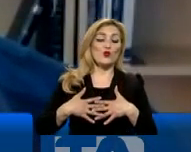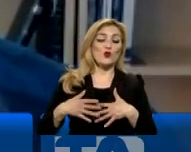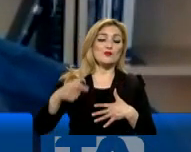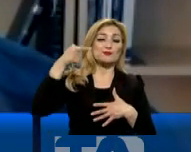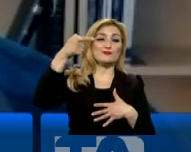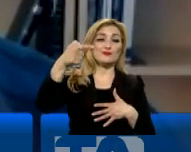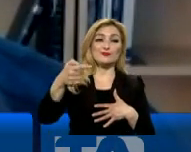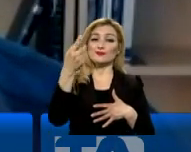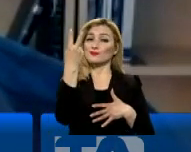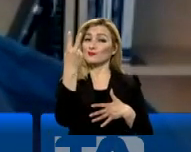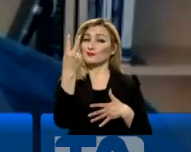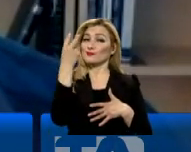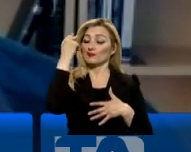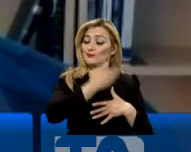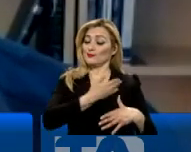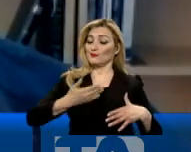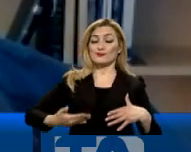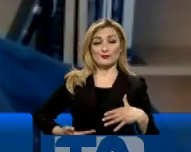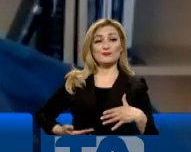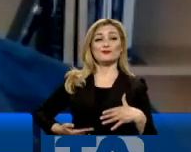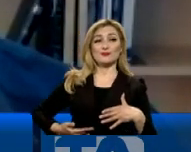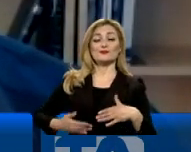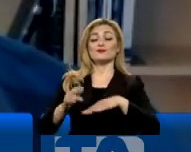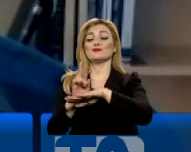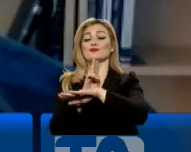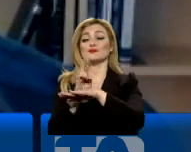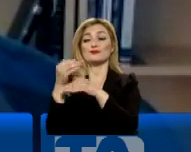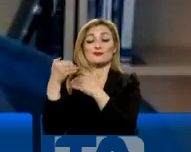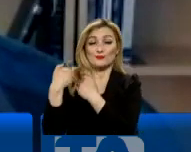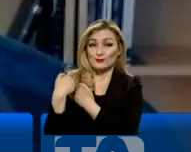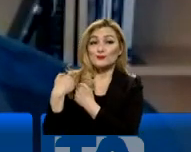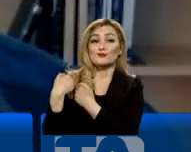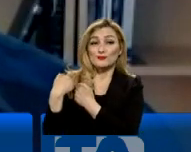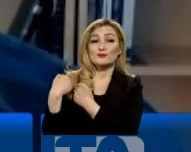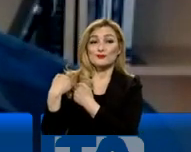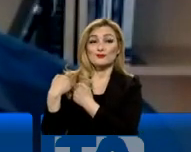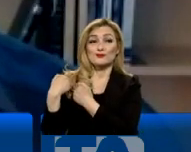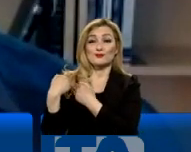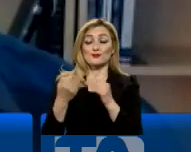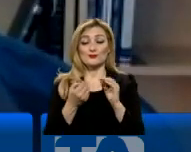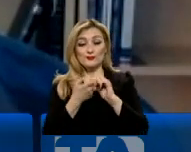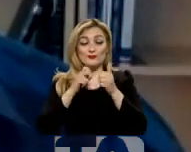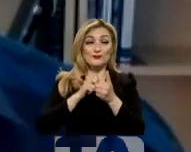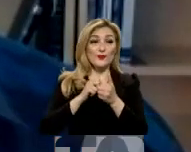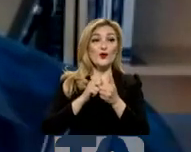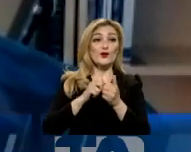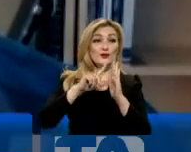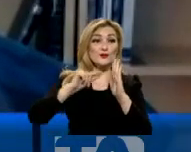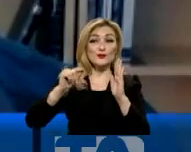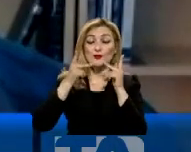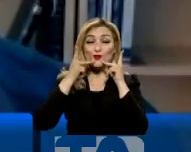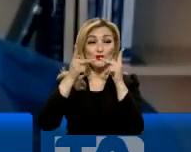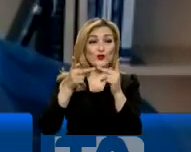dos administraciones, que debería ser utilizado responsablemente para seguir arreglando las finanzas públicas